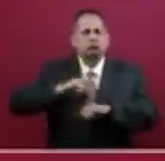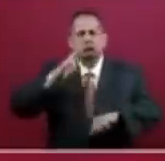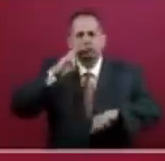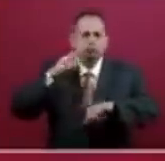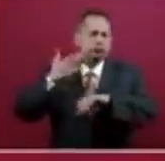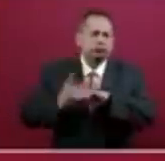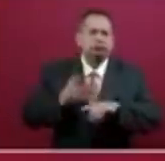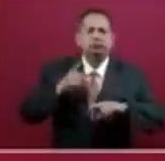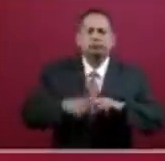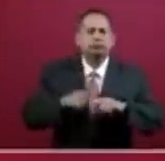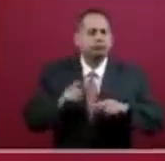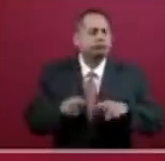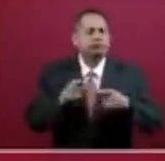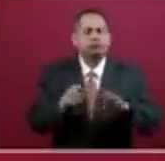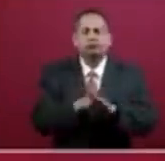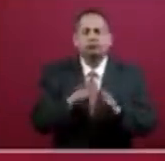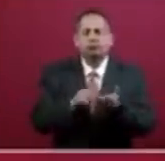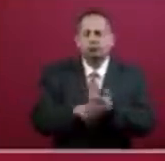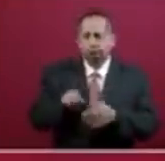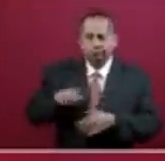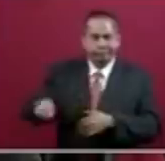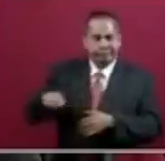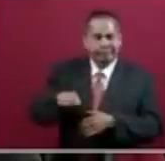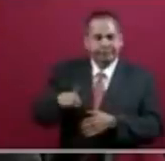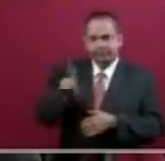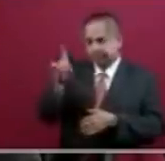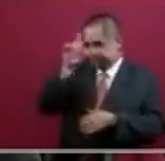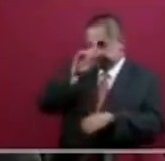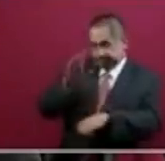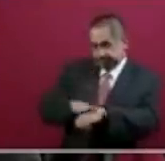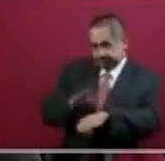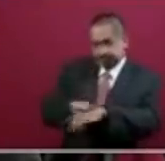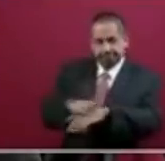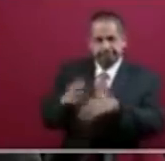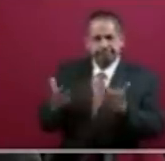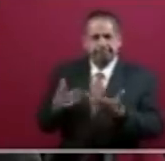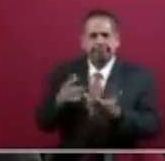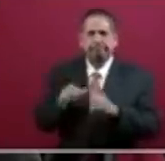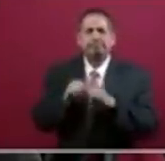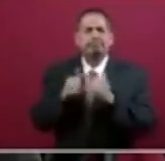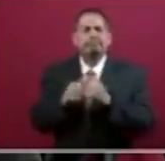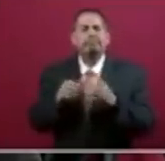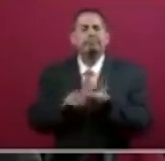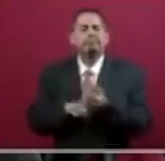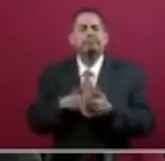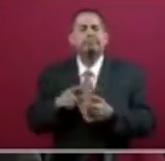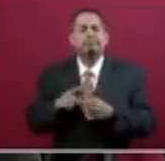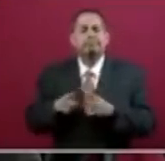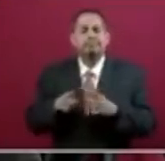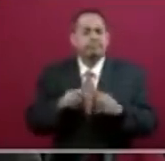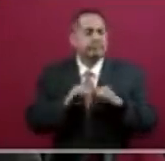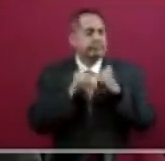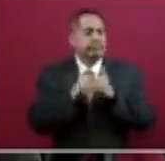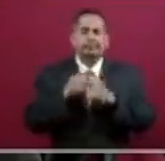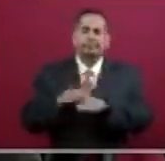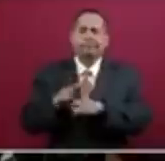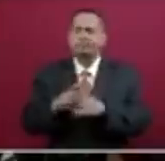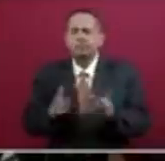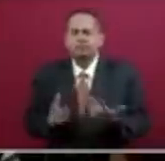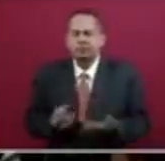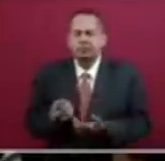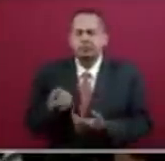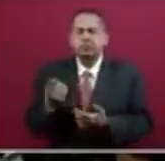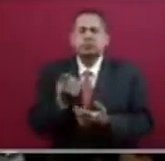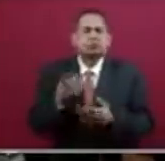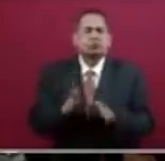a hacer caso a este tipo de recomendaciones que pues están haciendo los organismos o pues si